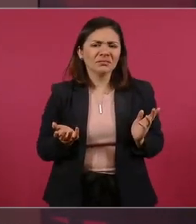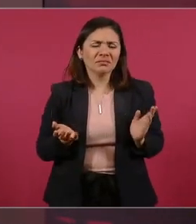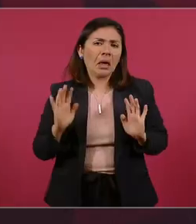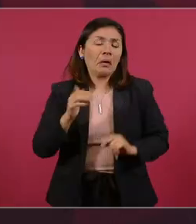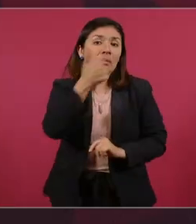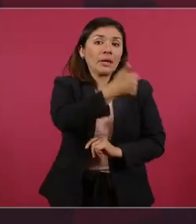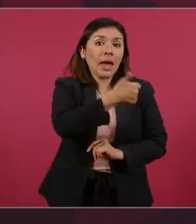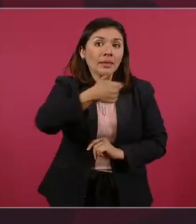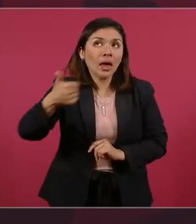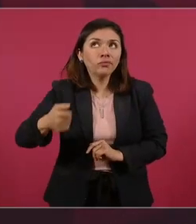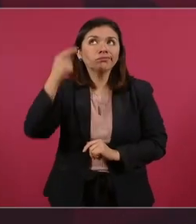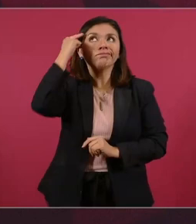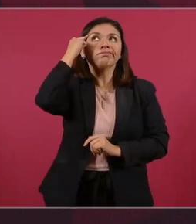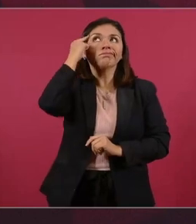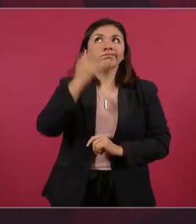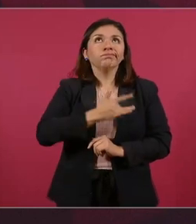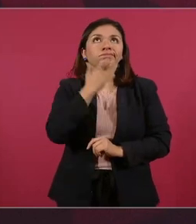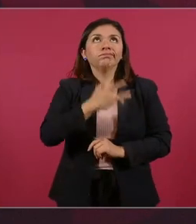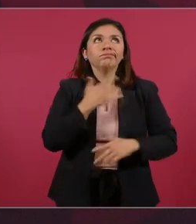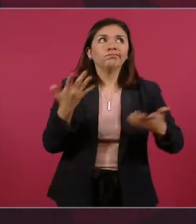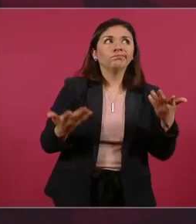tiene que decidir